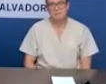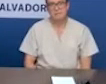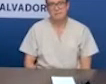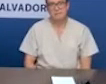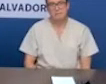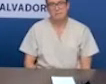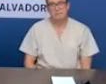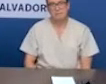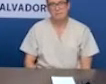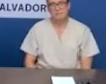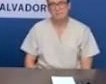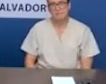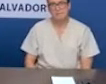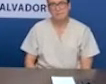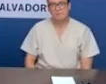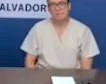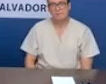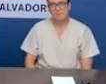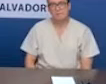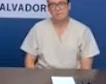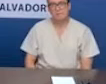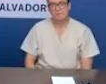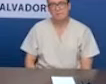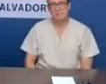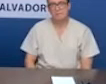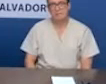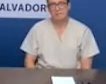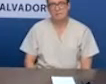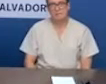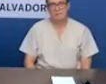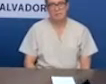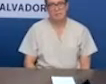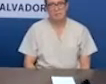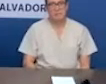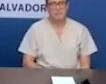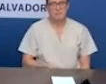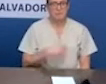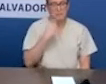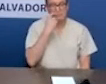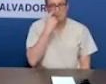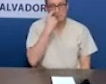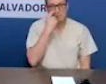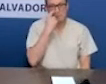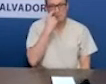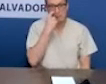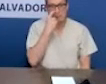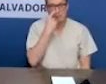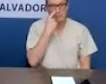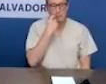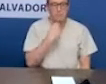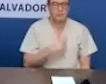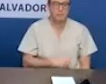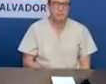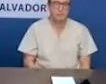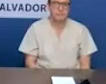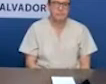tenga deprivación de sueño, que era un factor de riesgo que tenía nuestra paciente del caso. Cambios hormonales puerperales, que pues todas